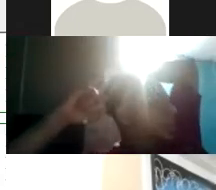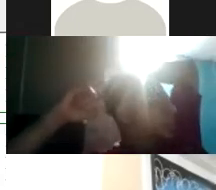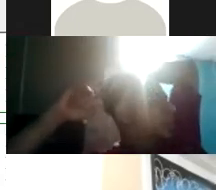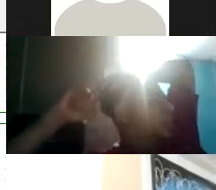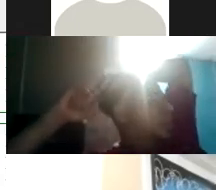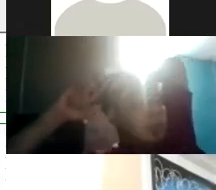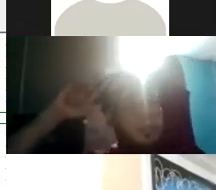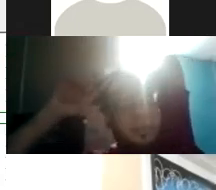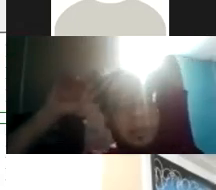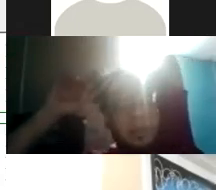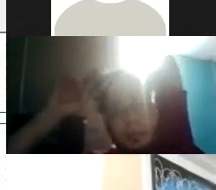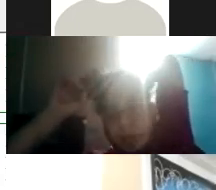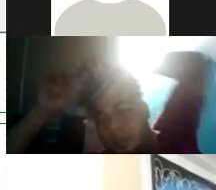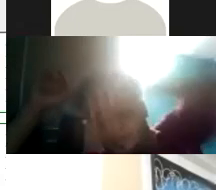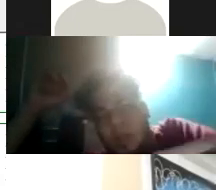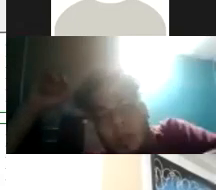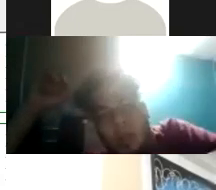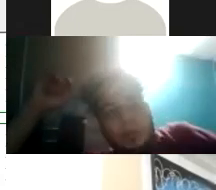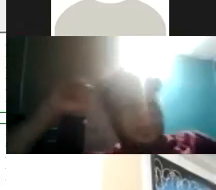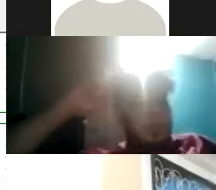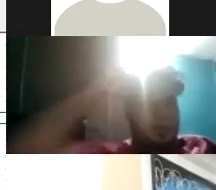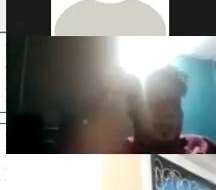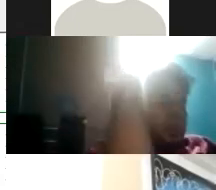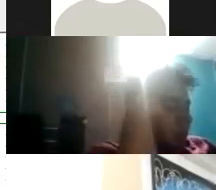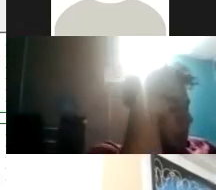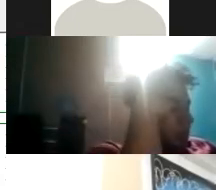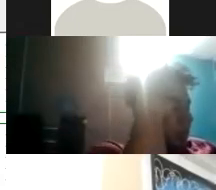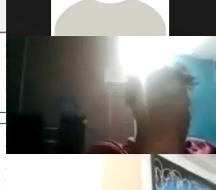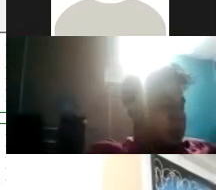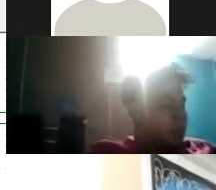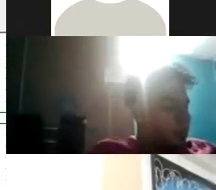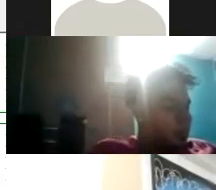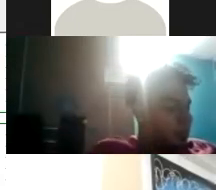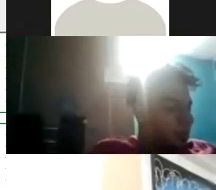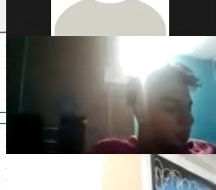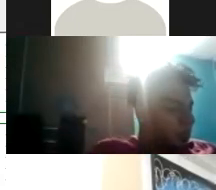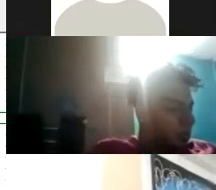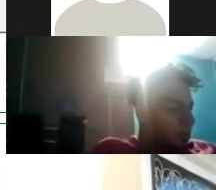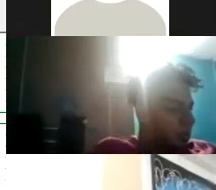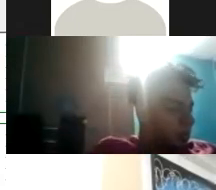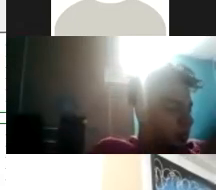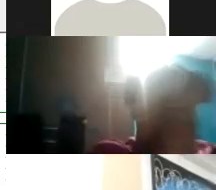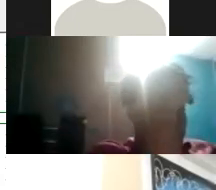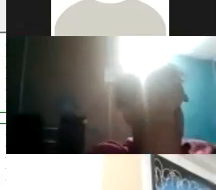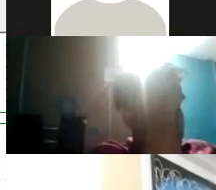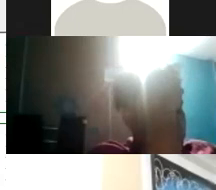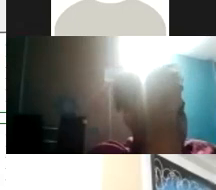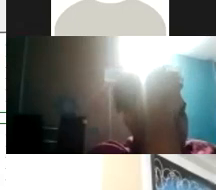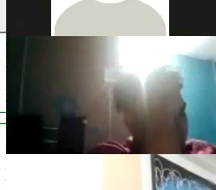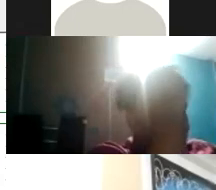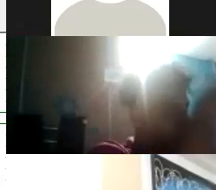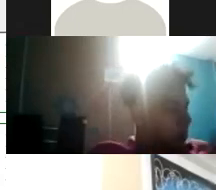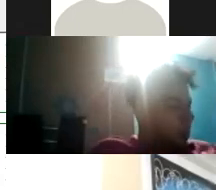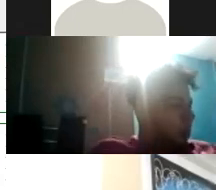mi bobina, vuelven a su posición inicial. Entonces, por eso se llama